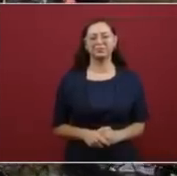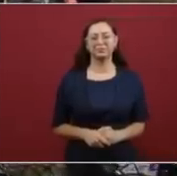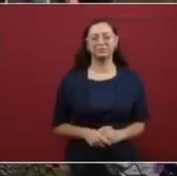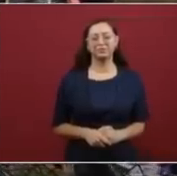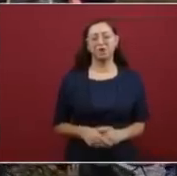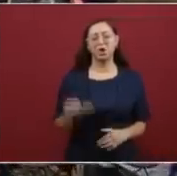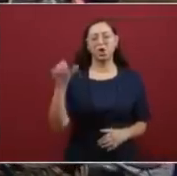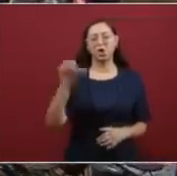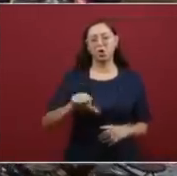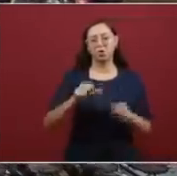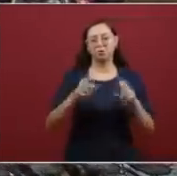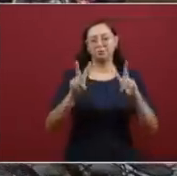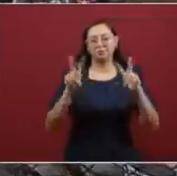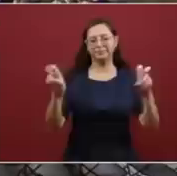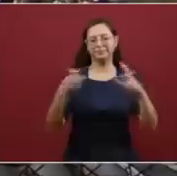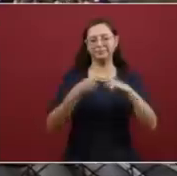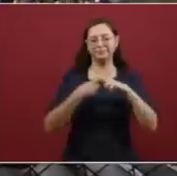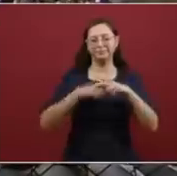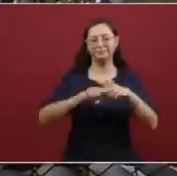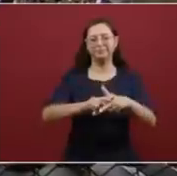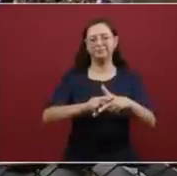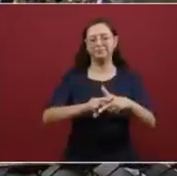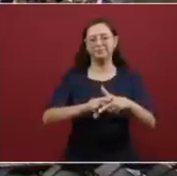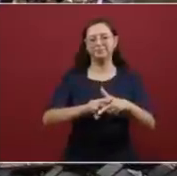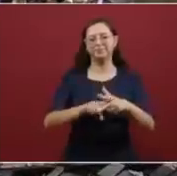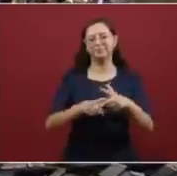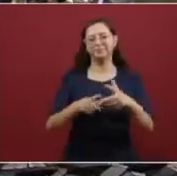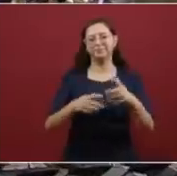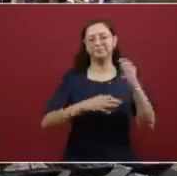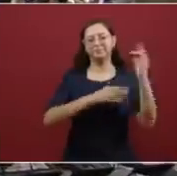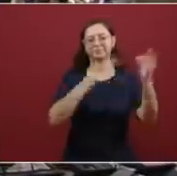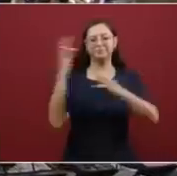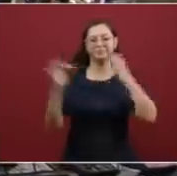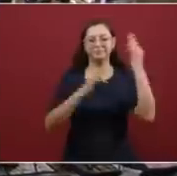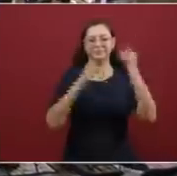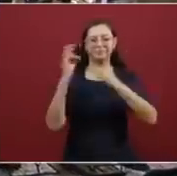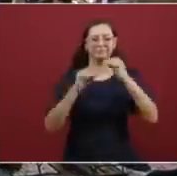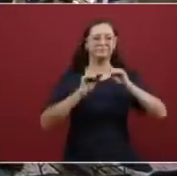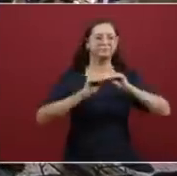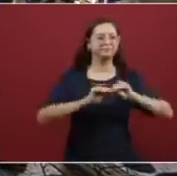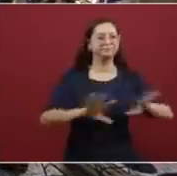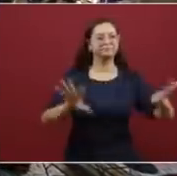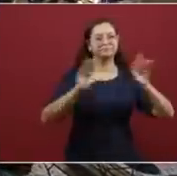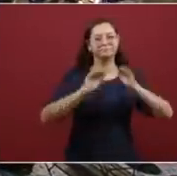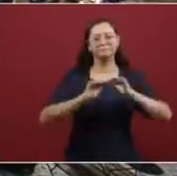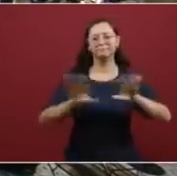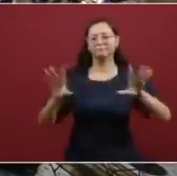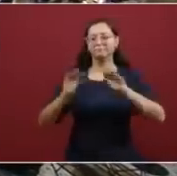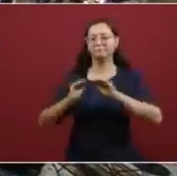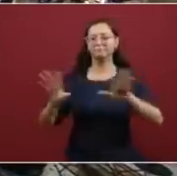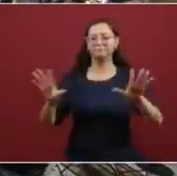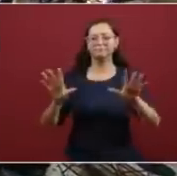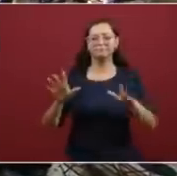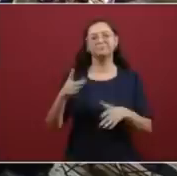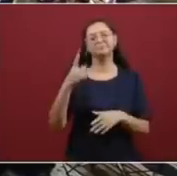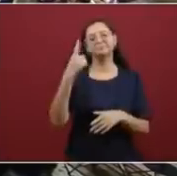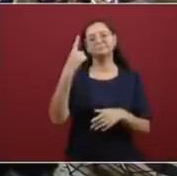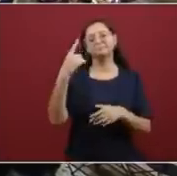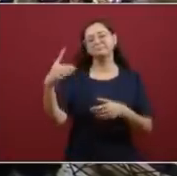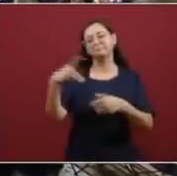iniciar la campaña de aportaciones